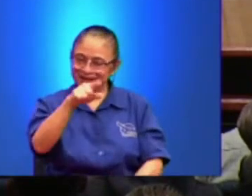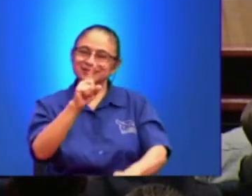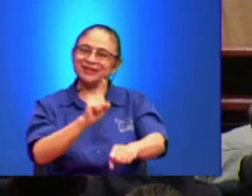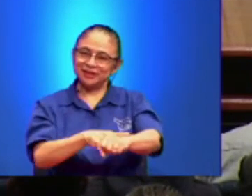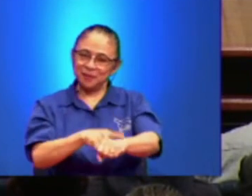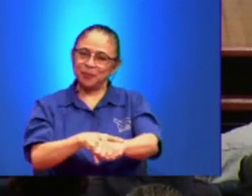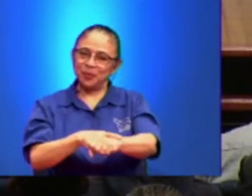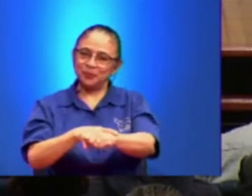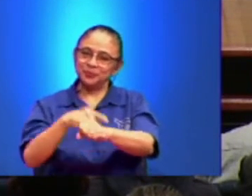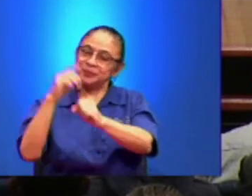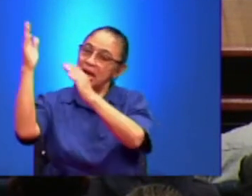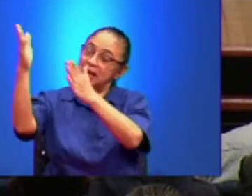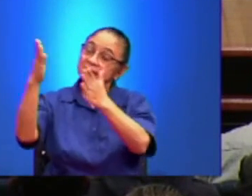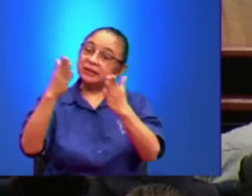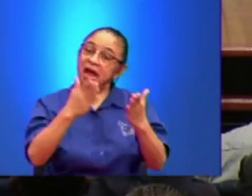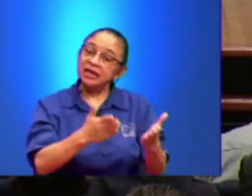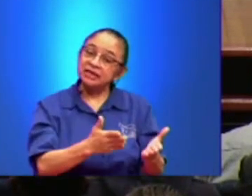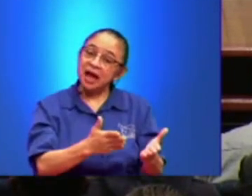traían